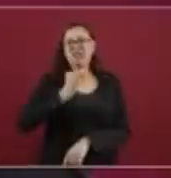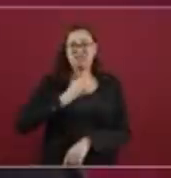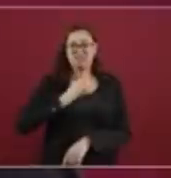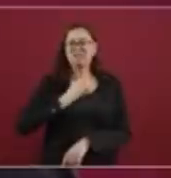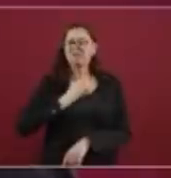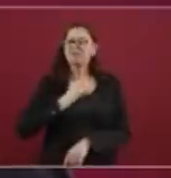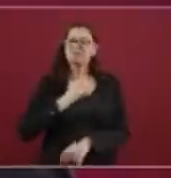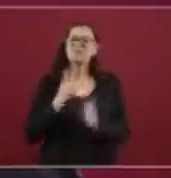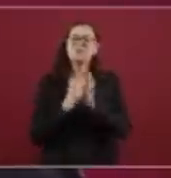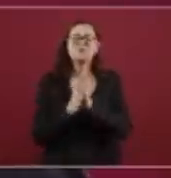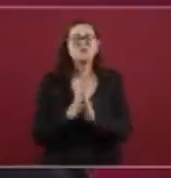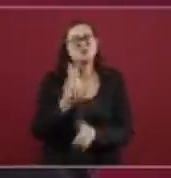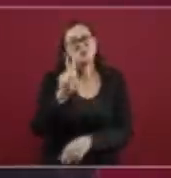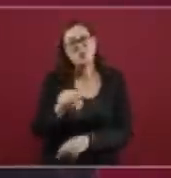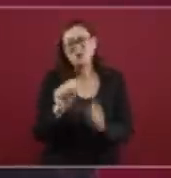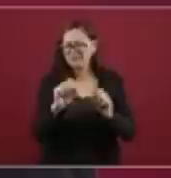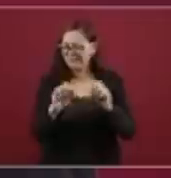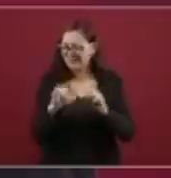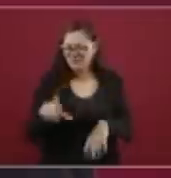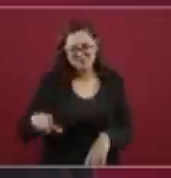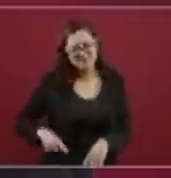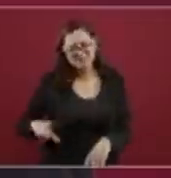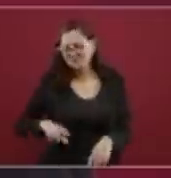por las oficinas del gobierno.